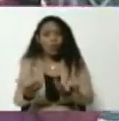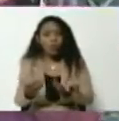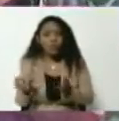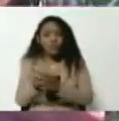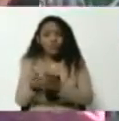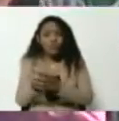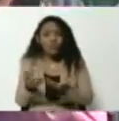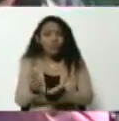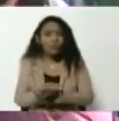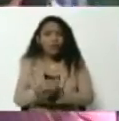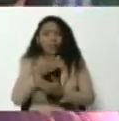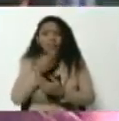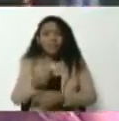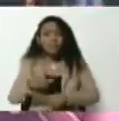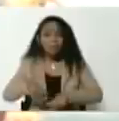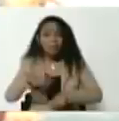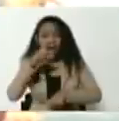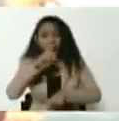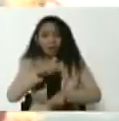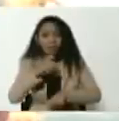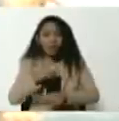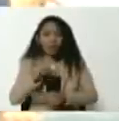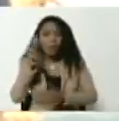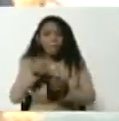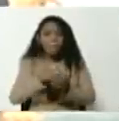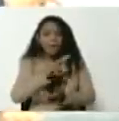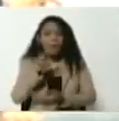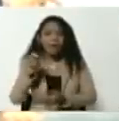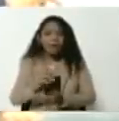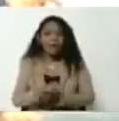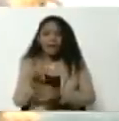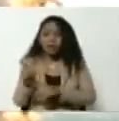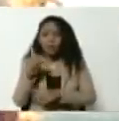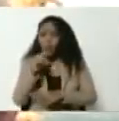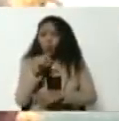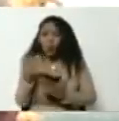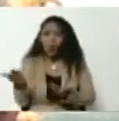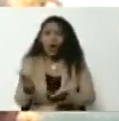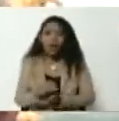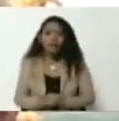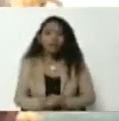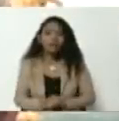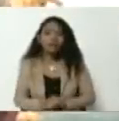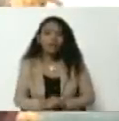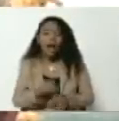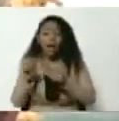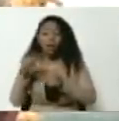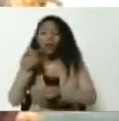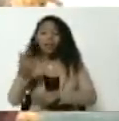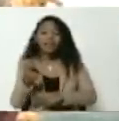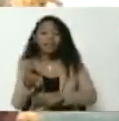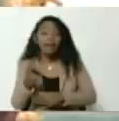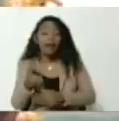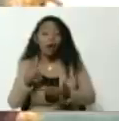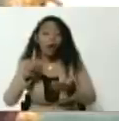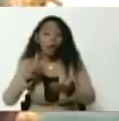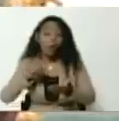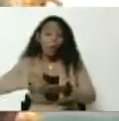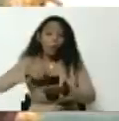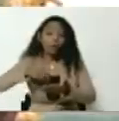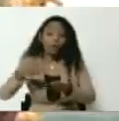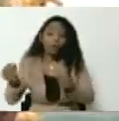grupito en diciembre de este año 2020, si no existe. y son ellos los que dicen que contrataron